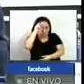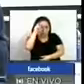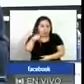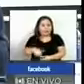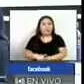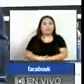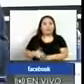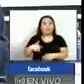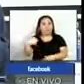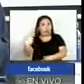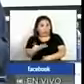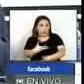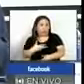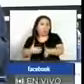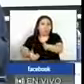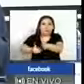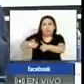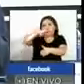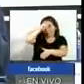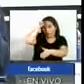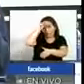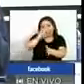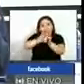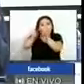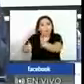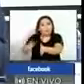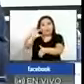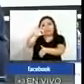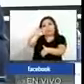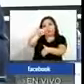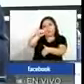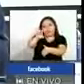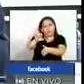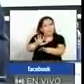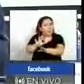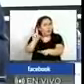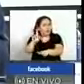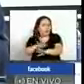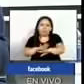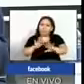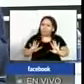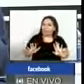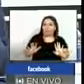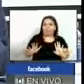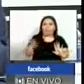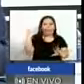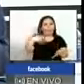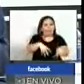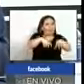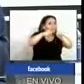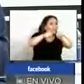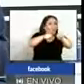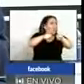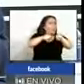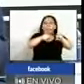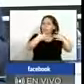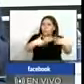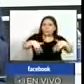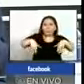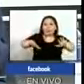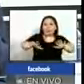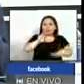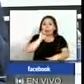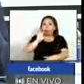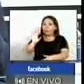de la fase 1 y hemos podido recuperar todas las suspensiones que en un momento hicimos. Pero como